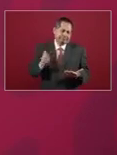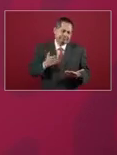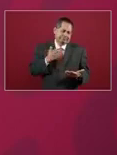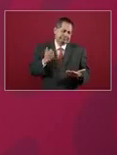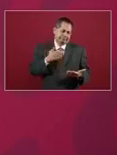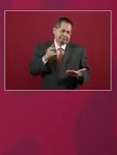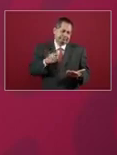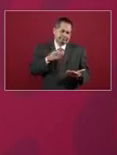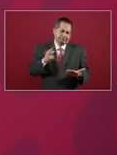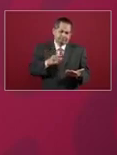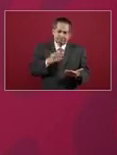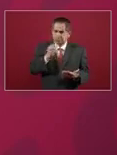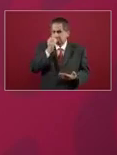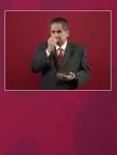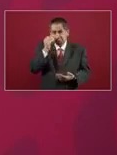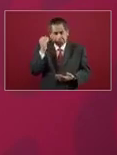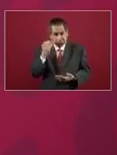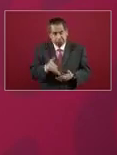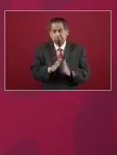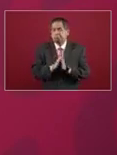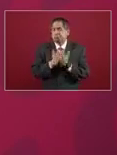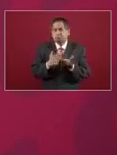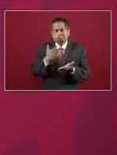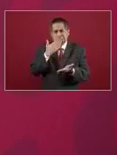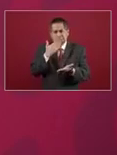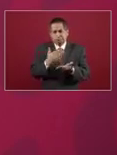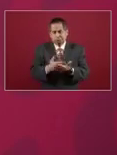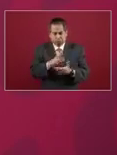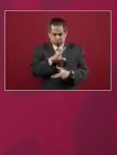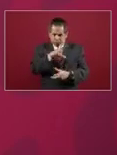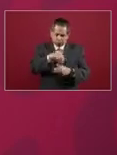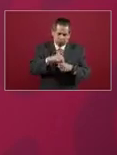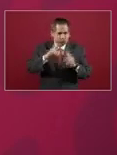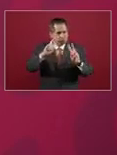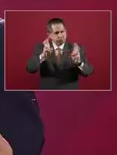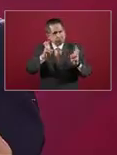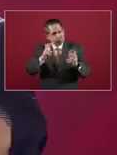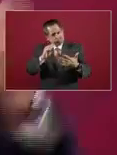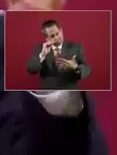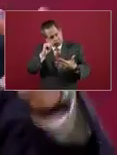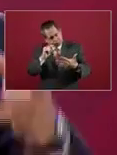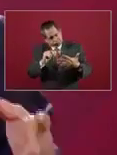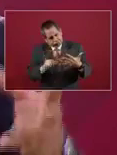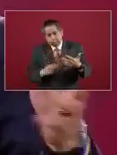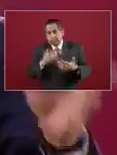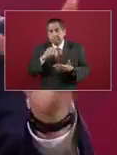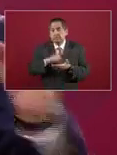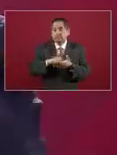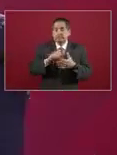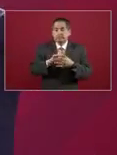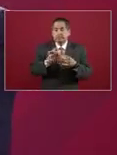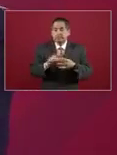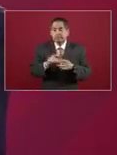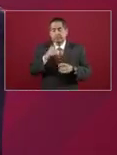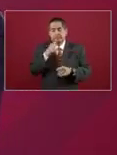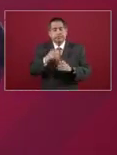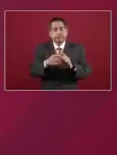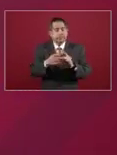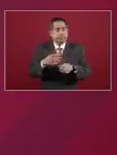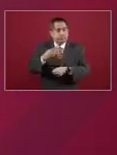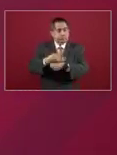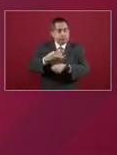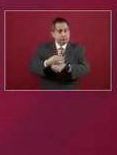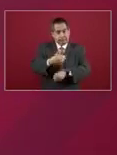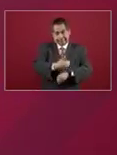Qué buen libro en contenido. Tratan, por ejemplo, en ese libro de cuarto